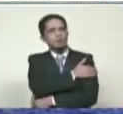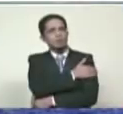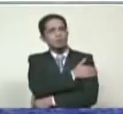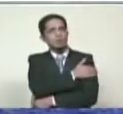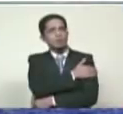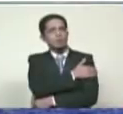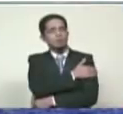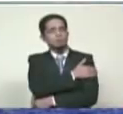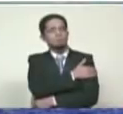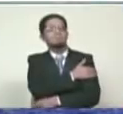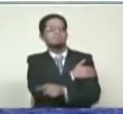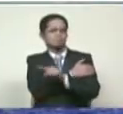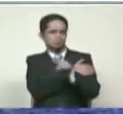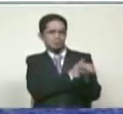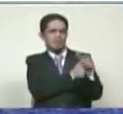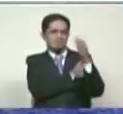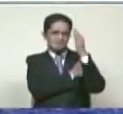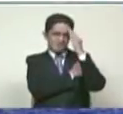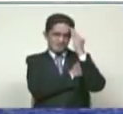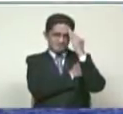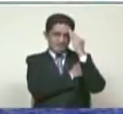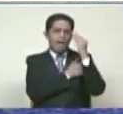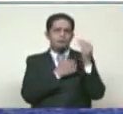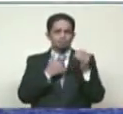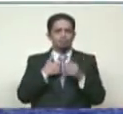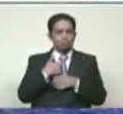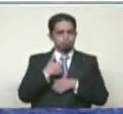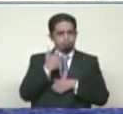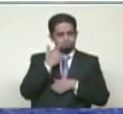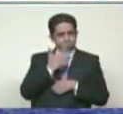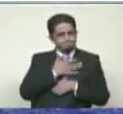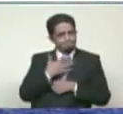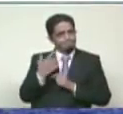ustedes saben que yo creo en el diálogo, ¿verdad?